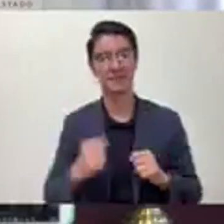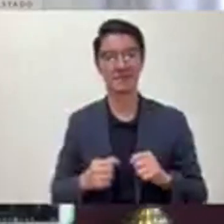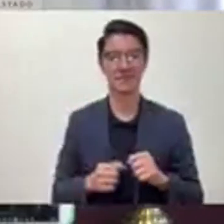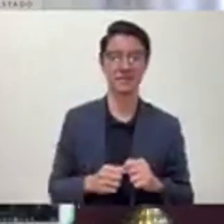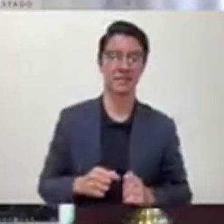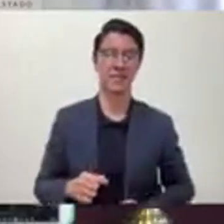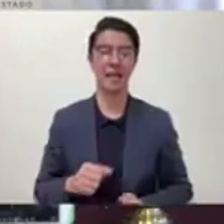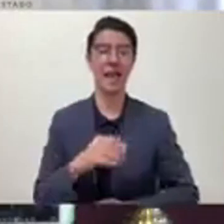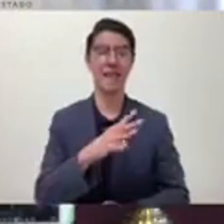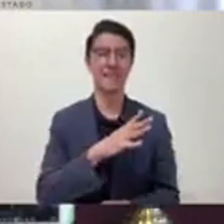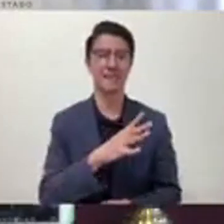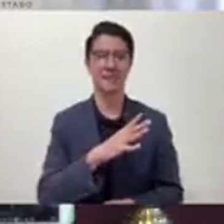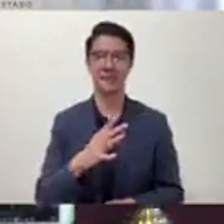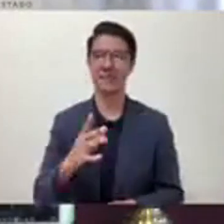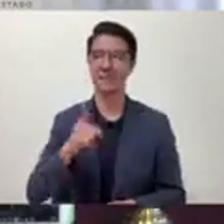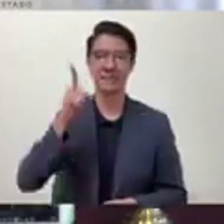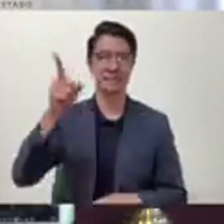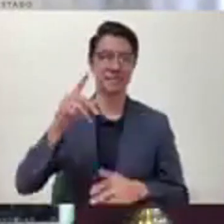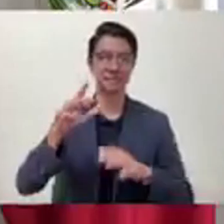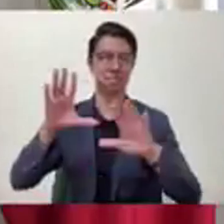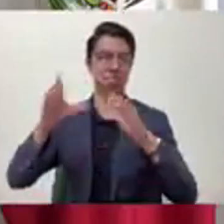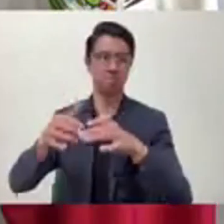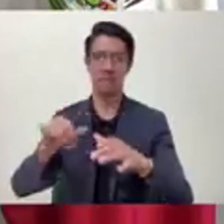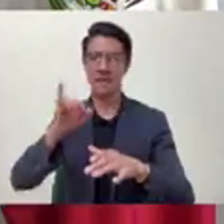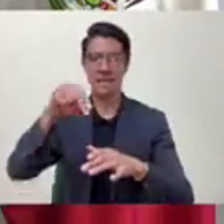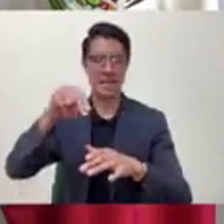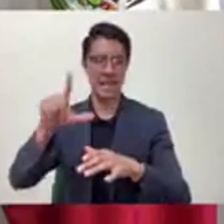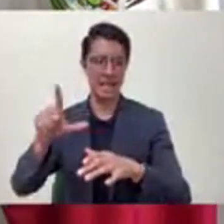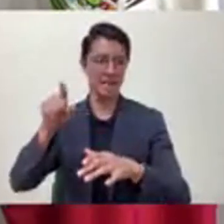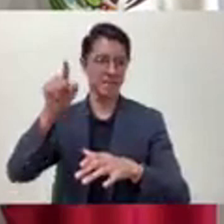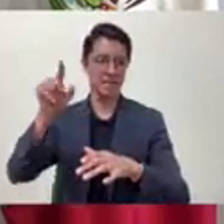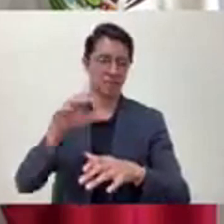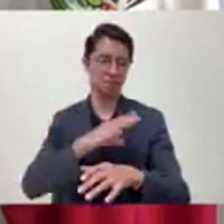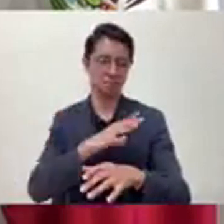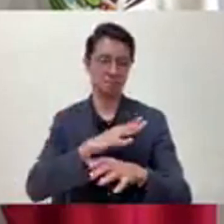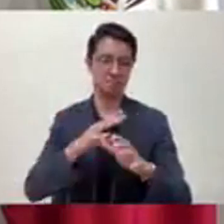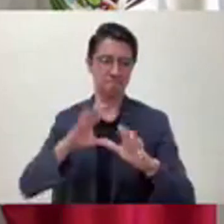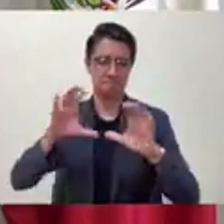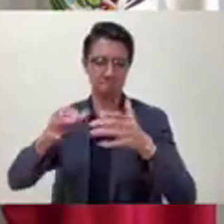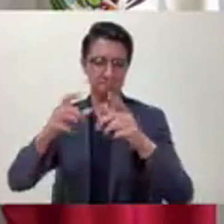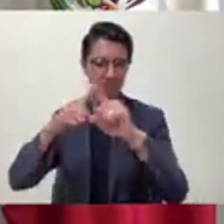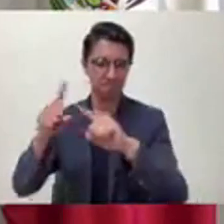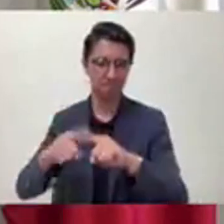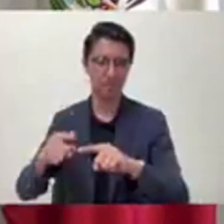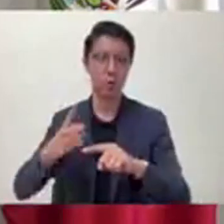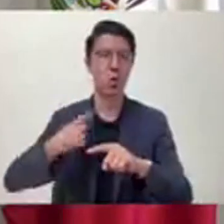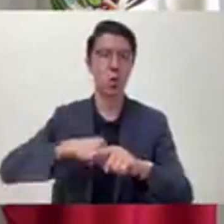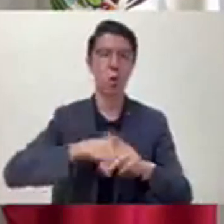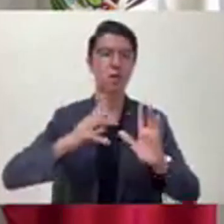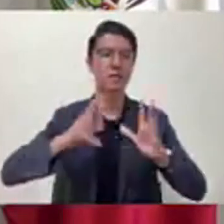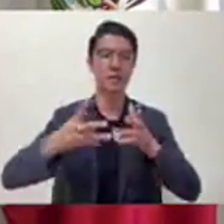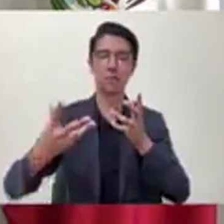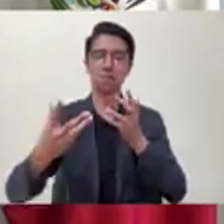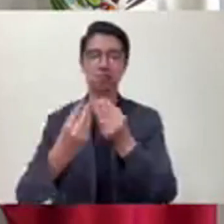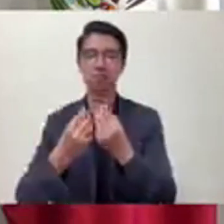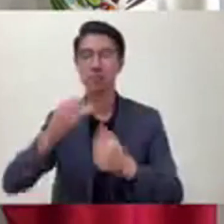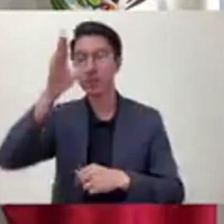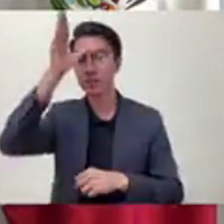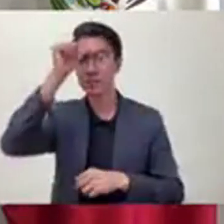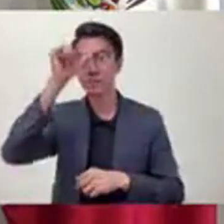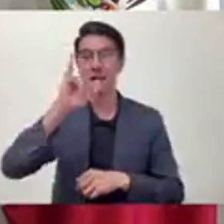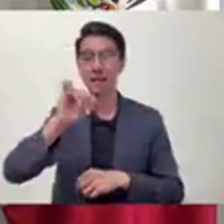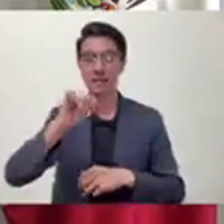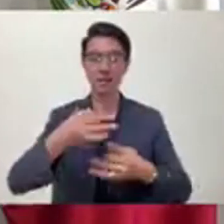inl este Ellos nos han proporcionado vía convenio y ya hemos mandado capacitar algunos jueces que están